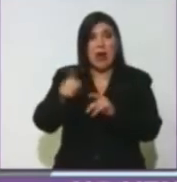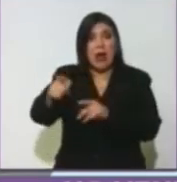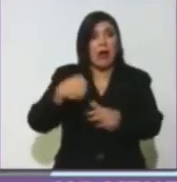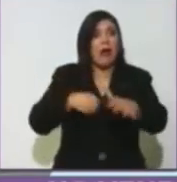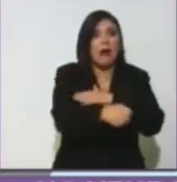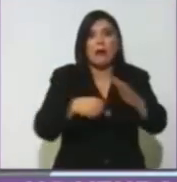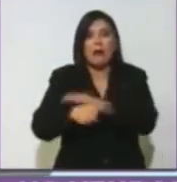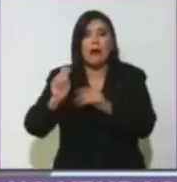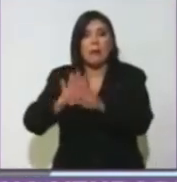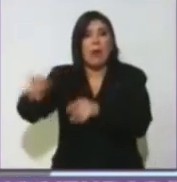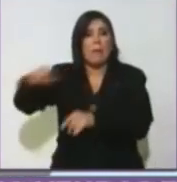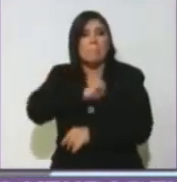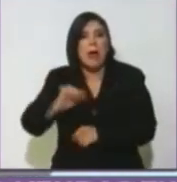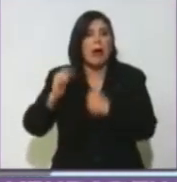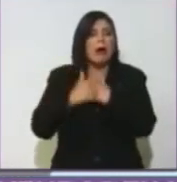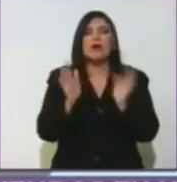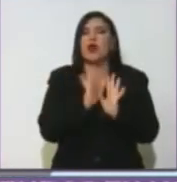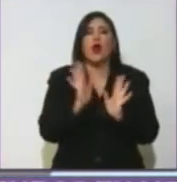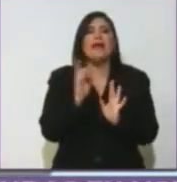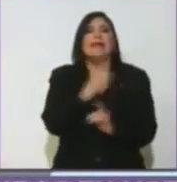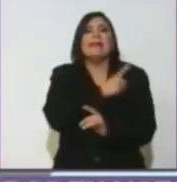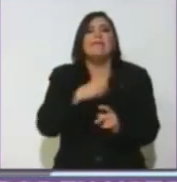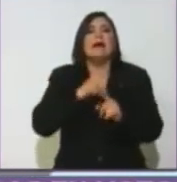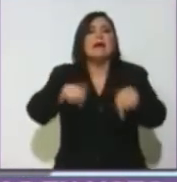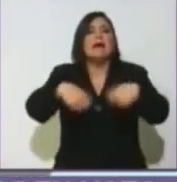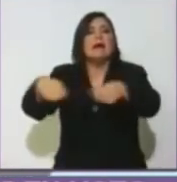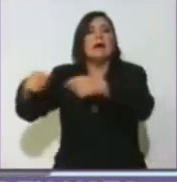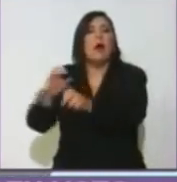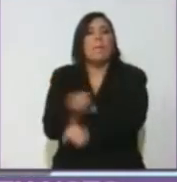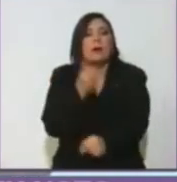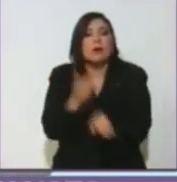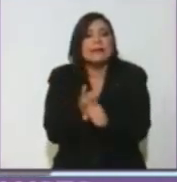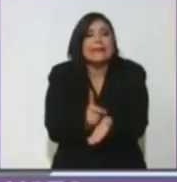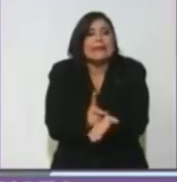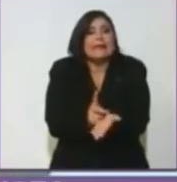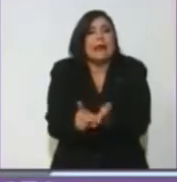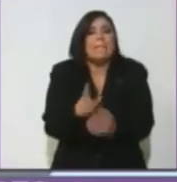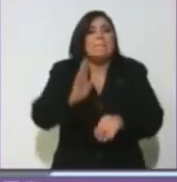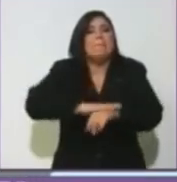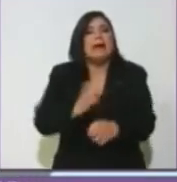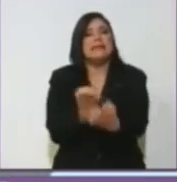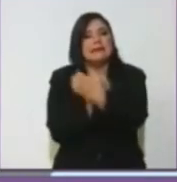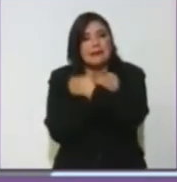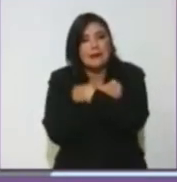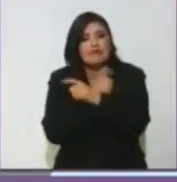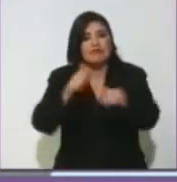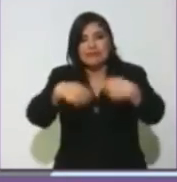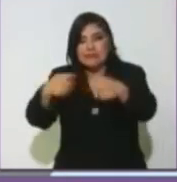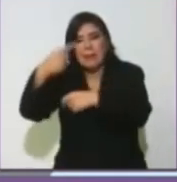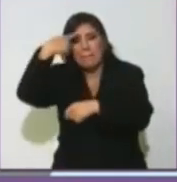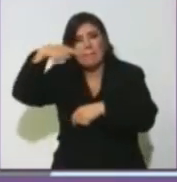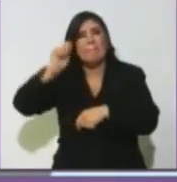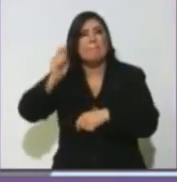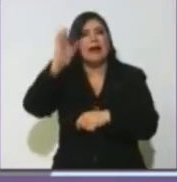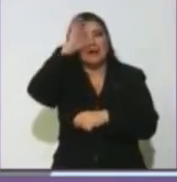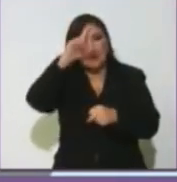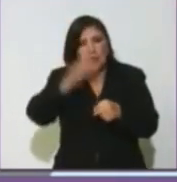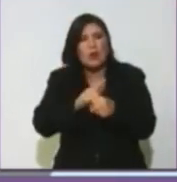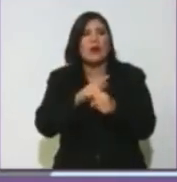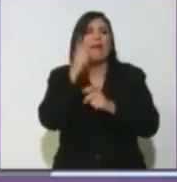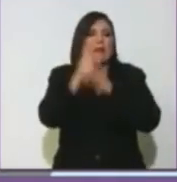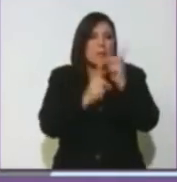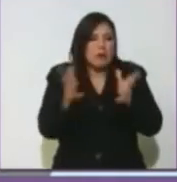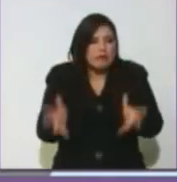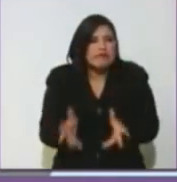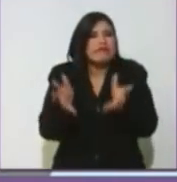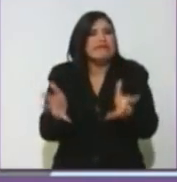oportunidades y derechos a los jóvenes de esta ciudad más educación más cultura más deporte y eso es